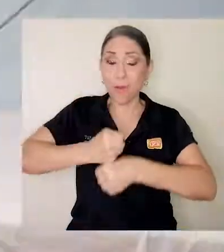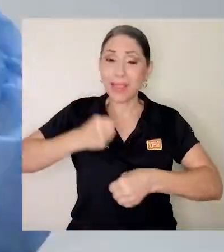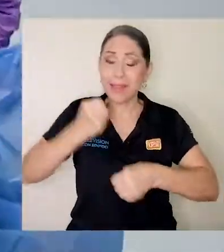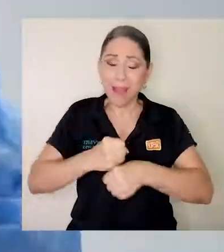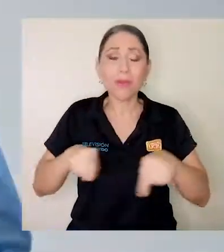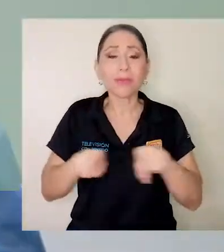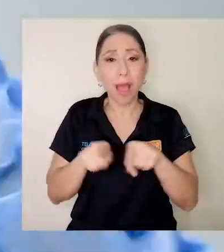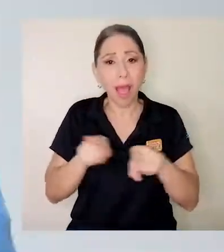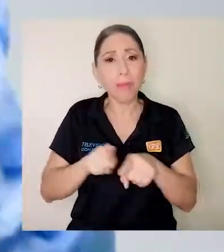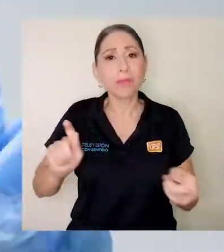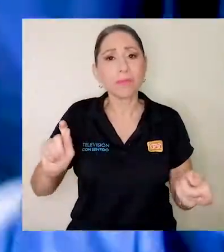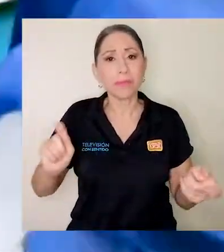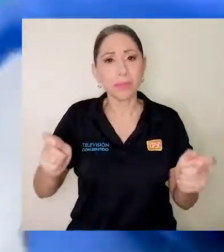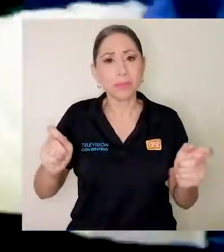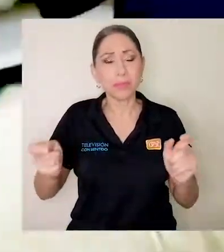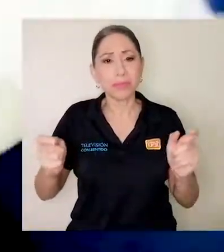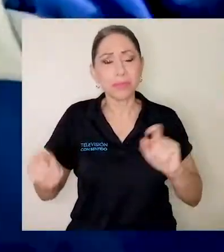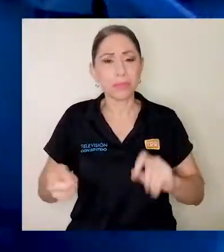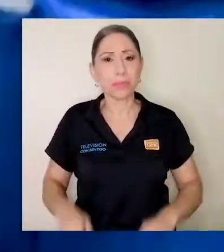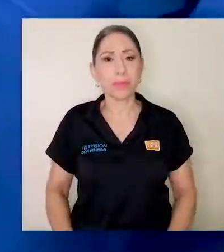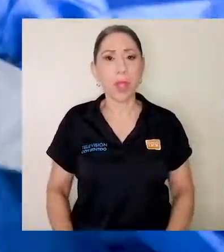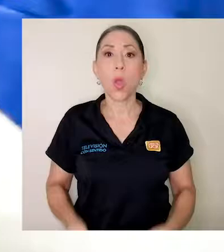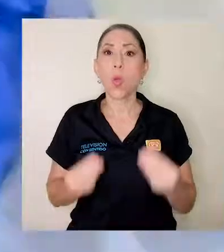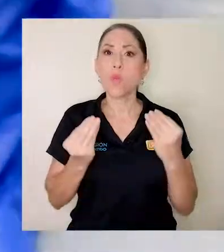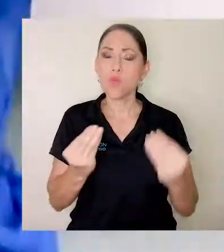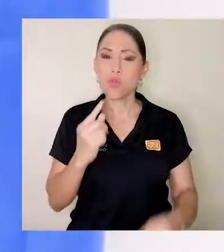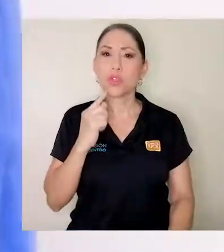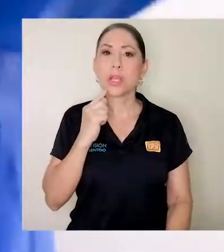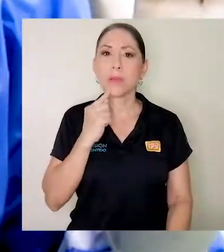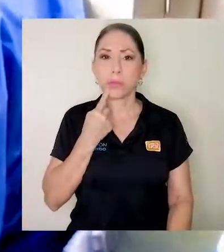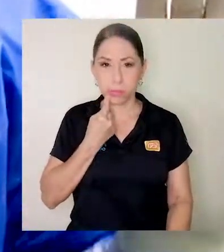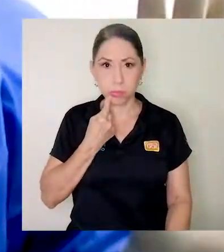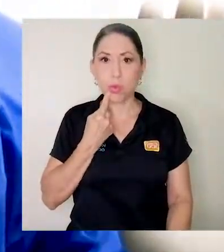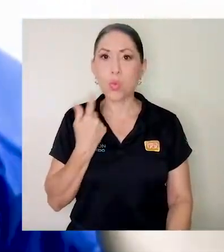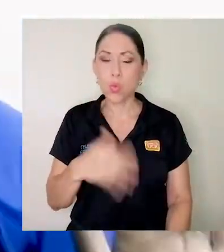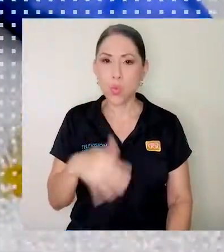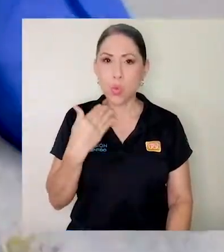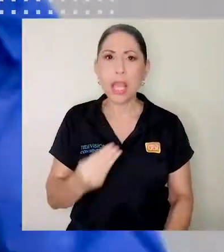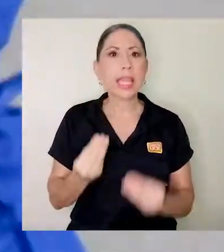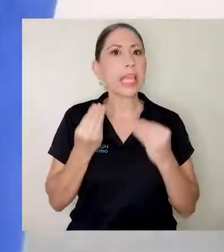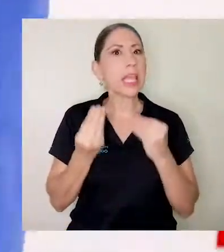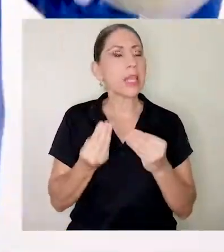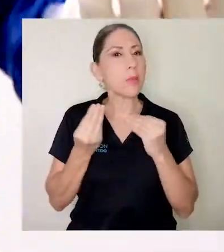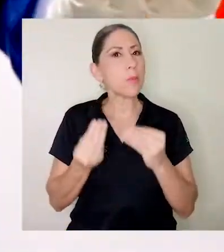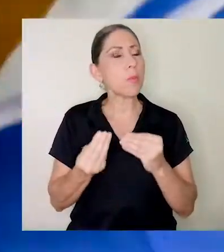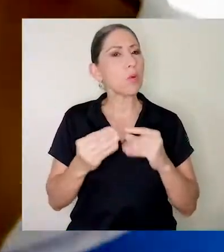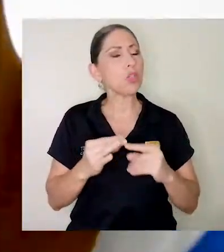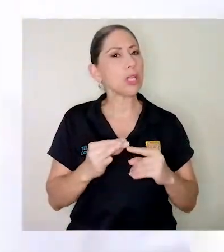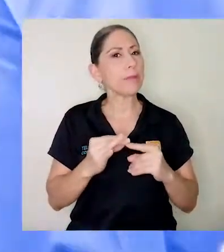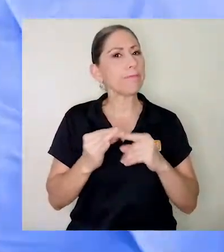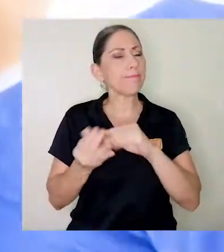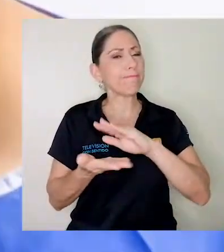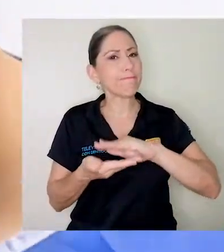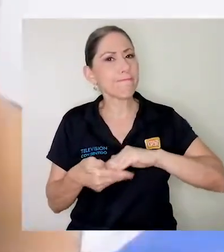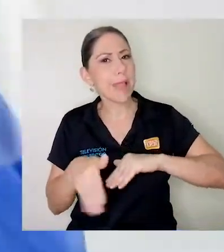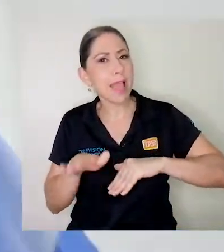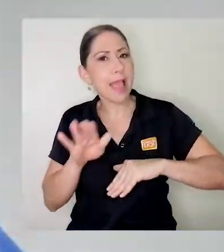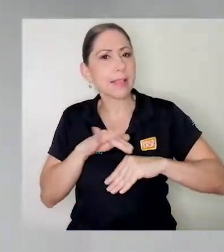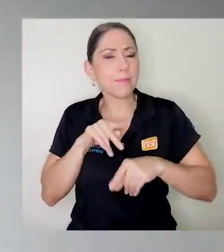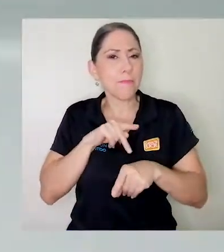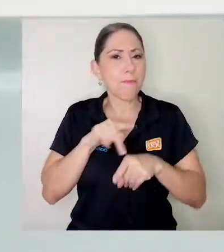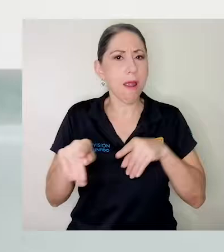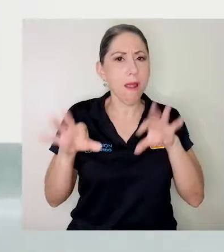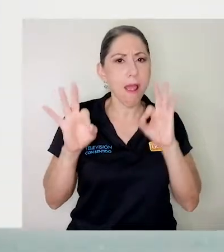que se trabaja. Hay que tener muchísima seriedad y sobre todo pericia